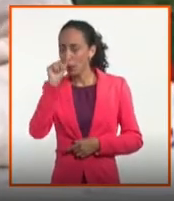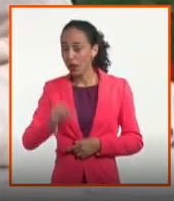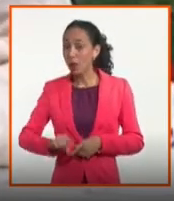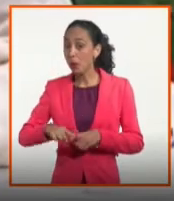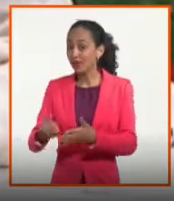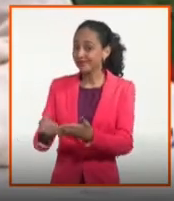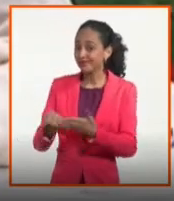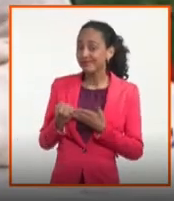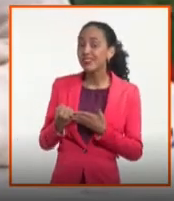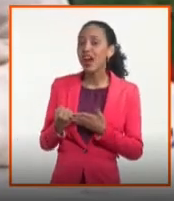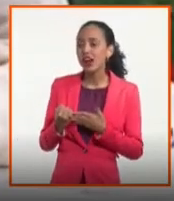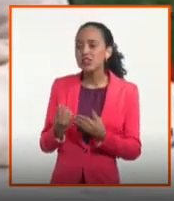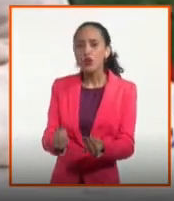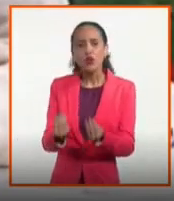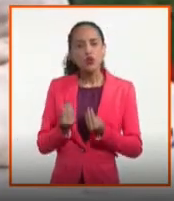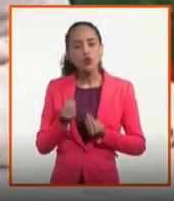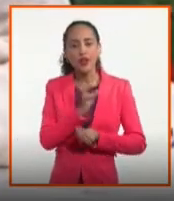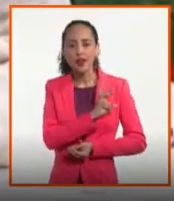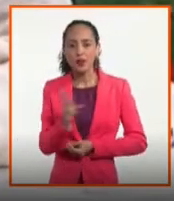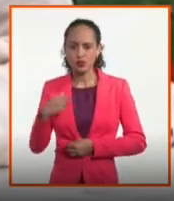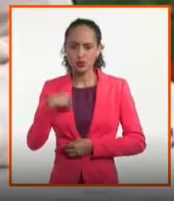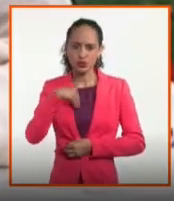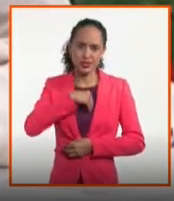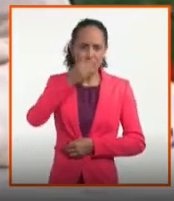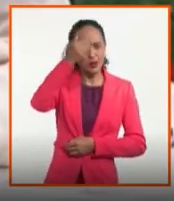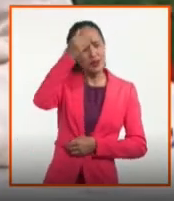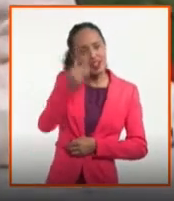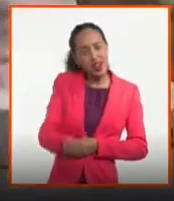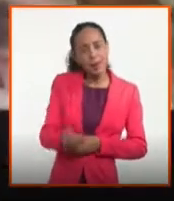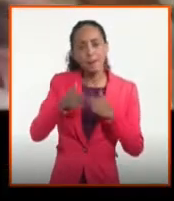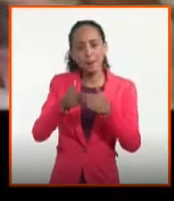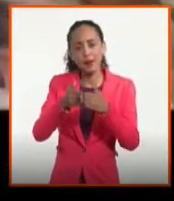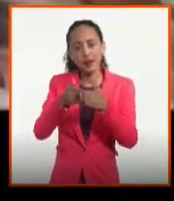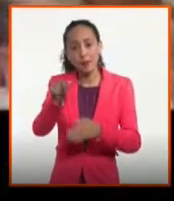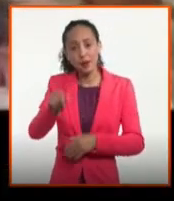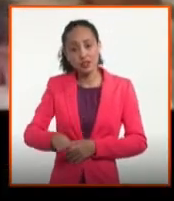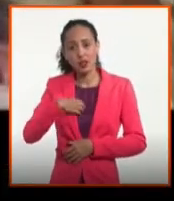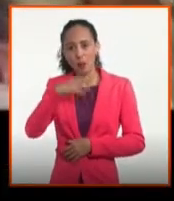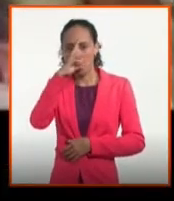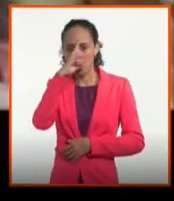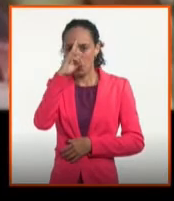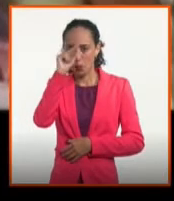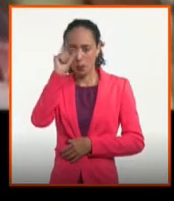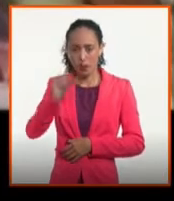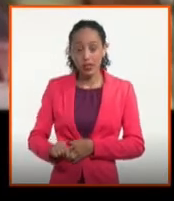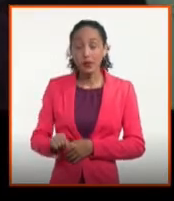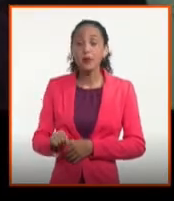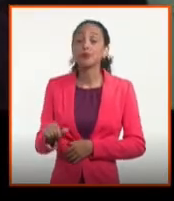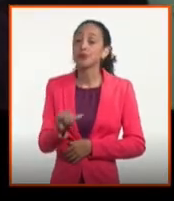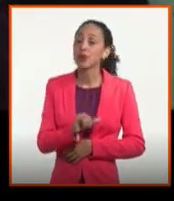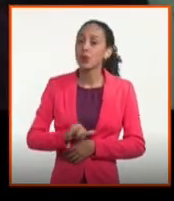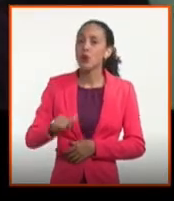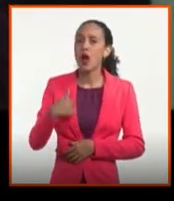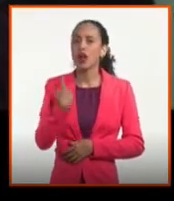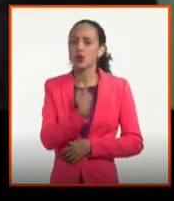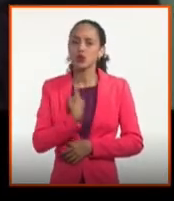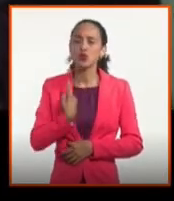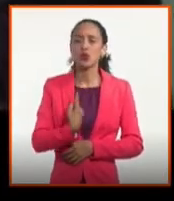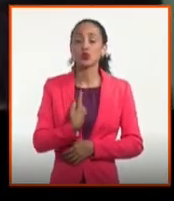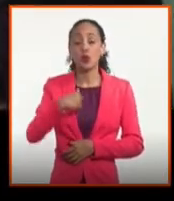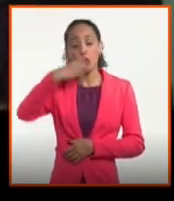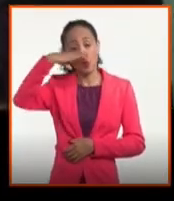lo sentimos y con ese agradecimiento lo sentimos los granmenses que nos sirvió también nos dejó y se logró y el país